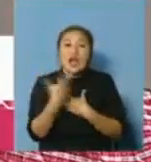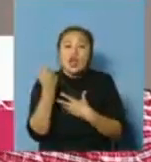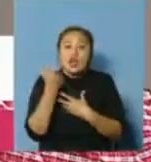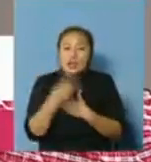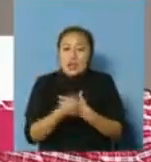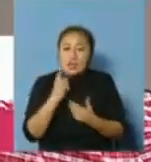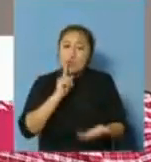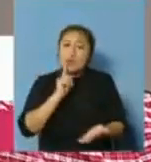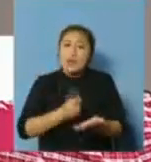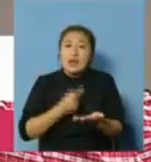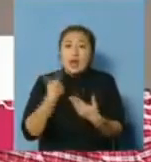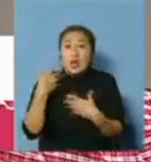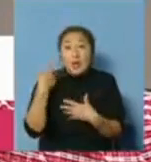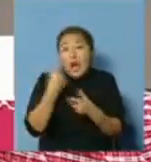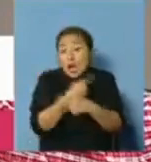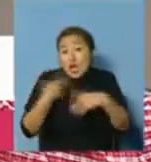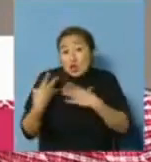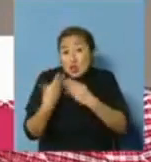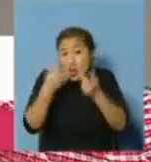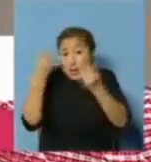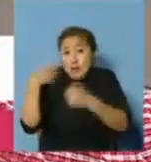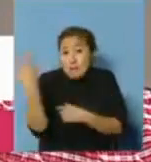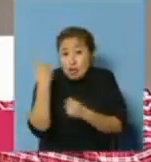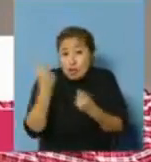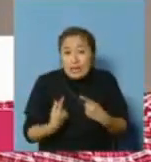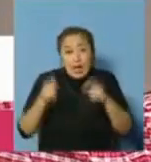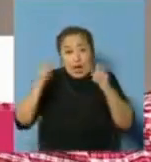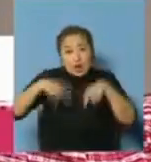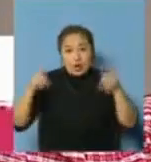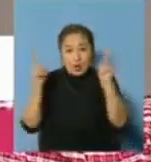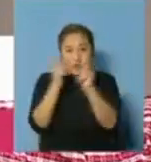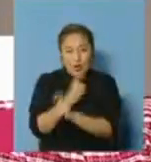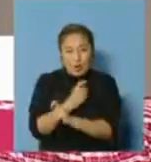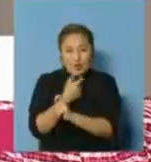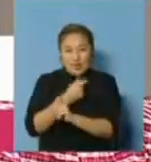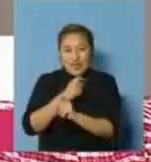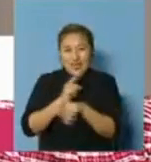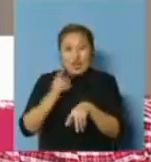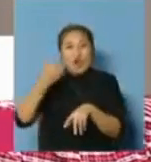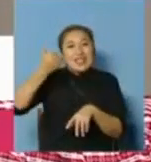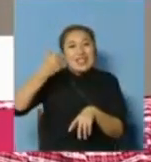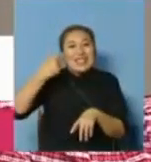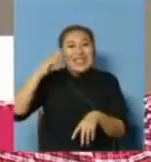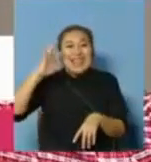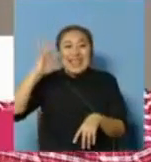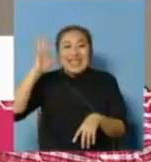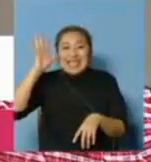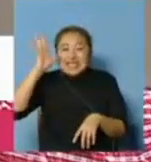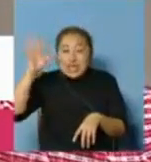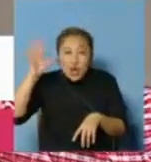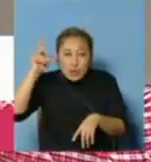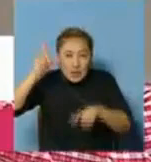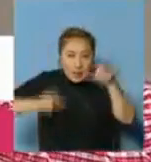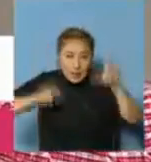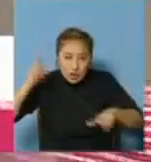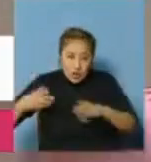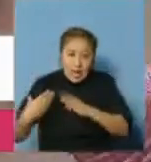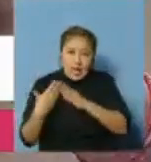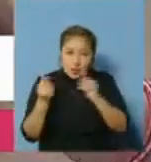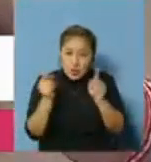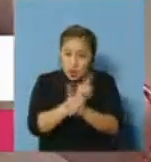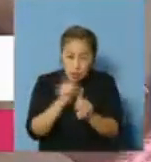muy importante ahora se nos presenta un problema que no queremos dejar 65 mil personas sin el subsidio